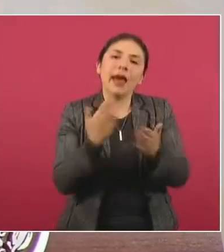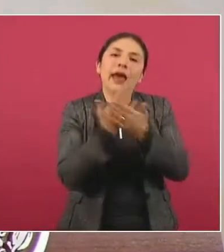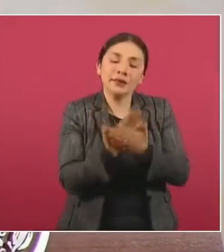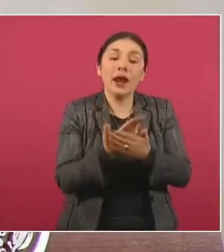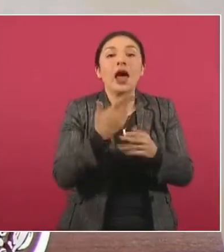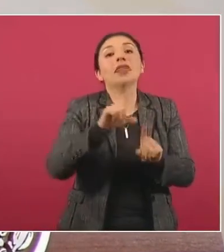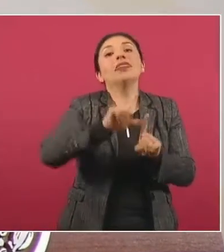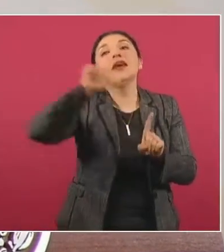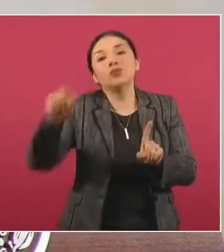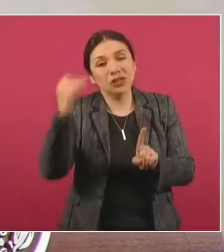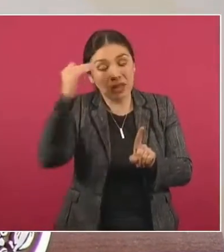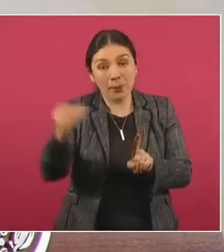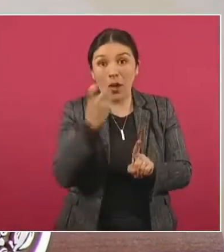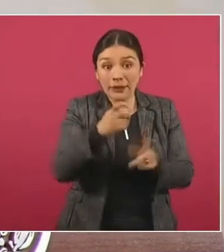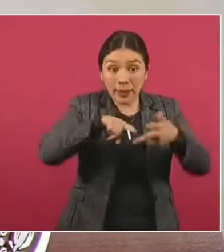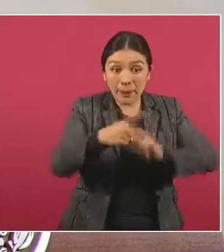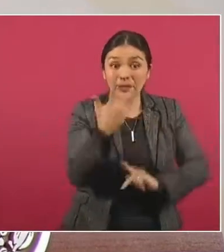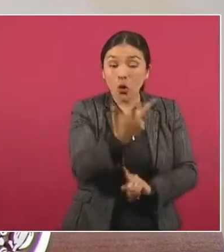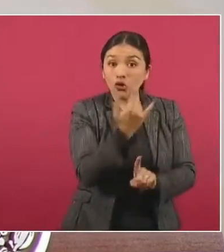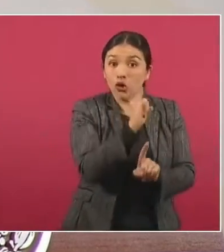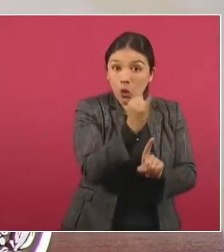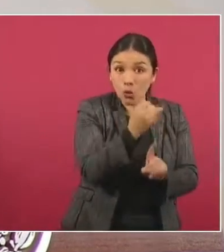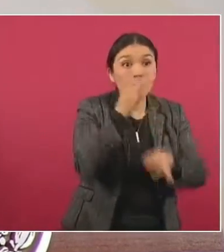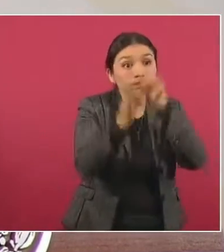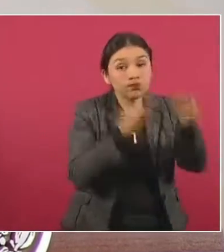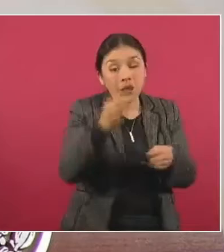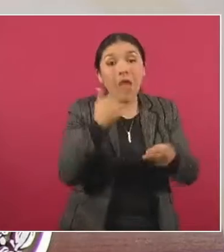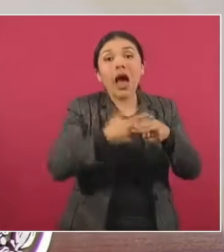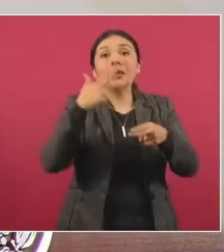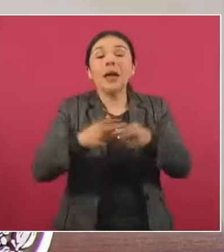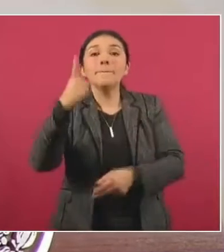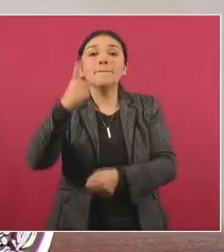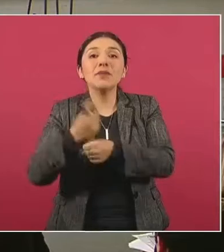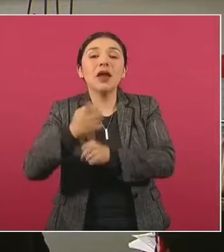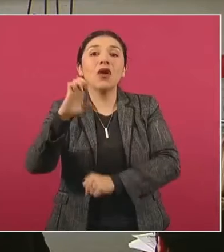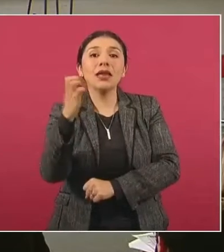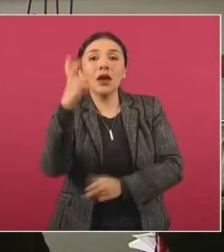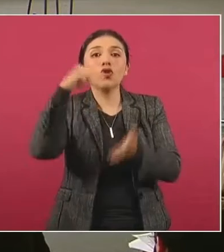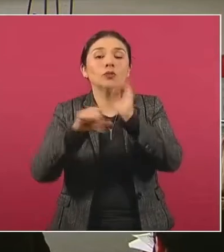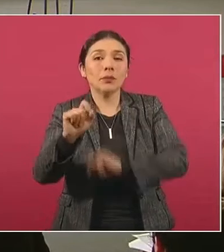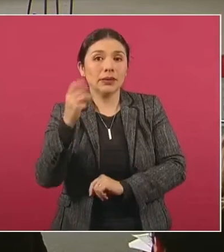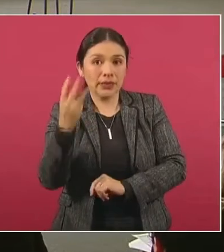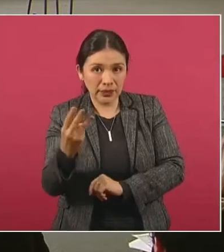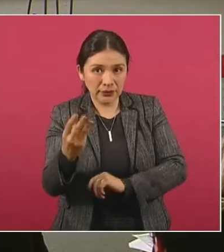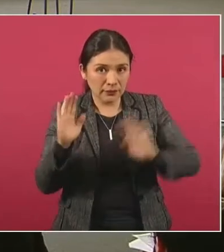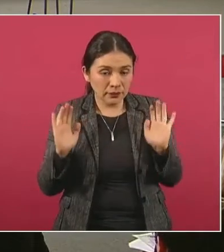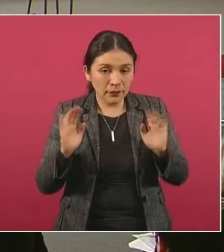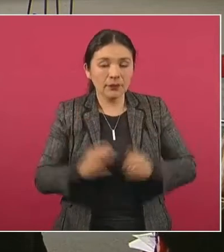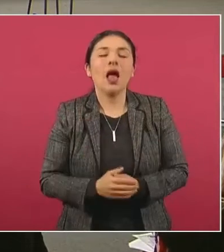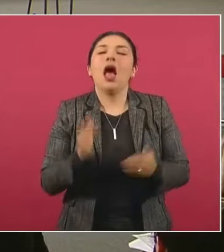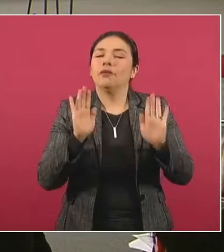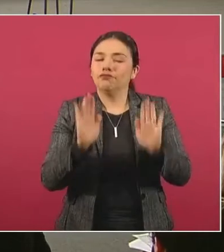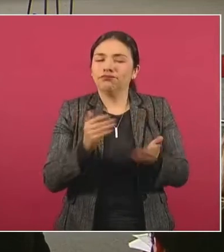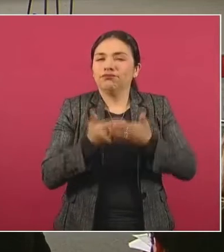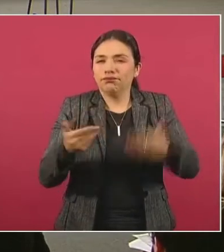8 de junio se publicó la prórroga hasta el 1 de enero del 23. Ahora, sí quisiéramos